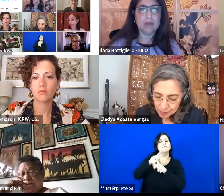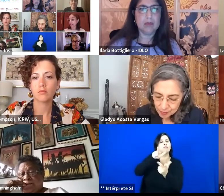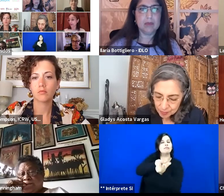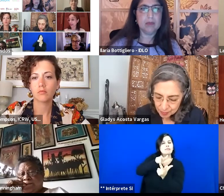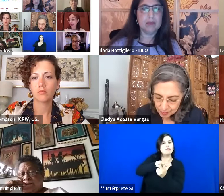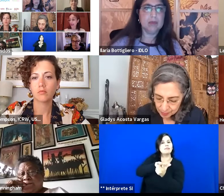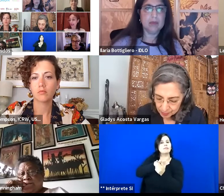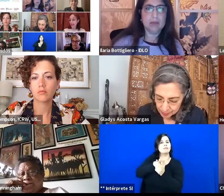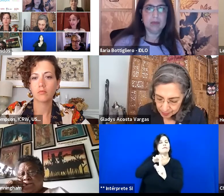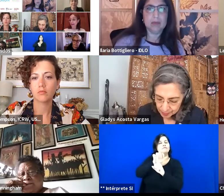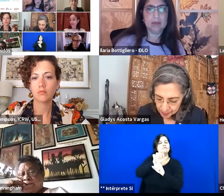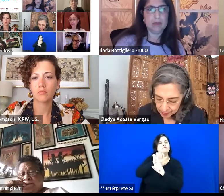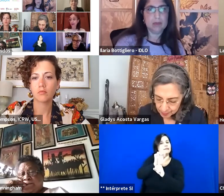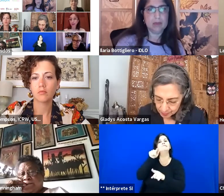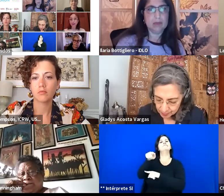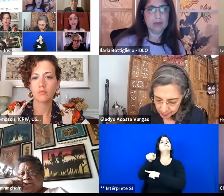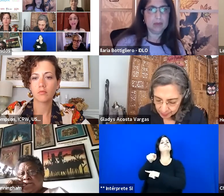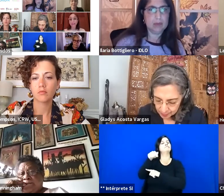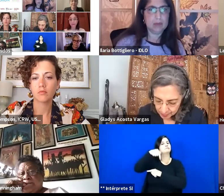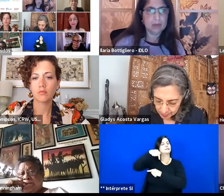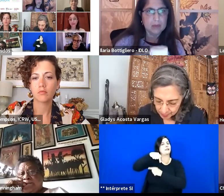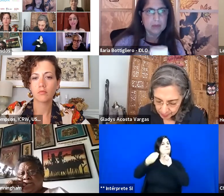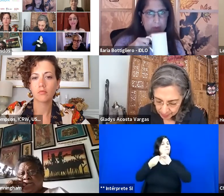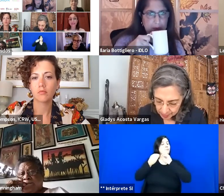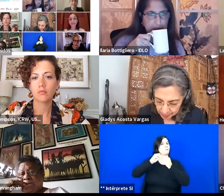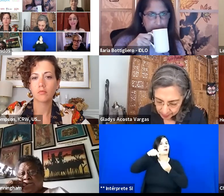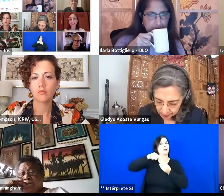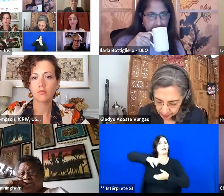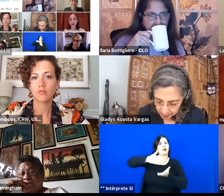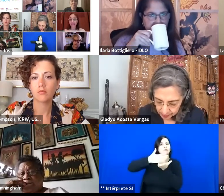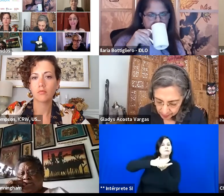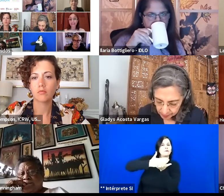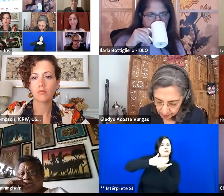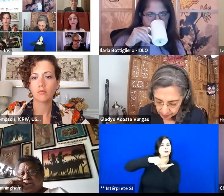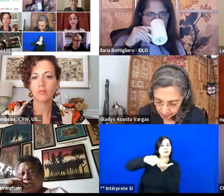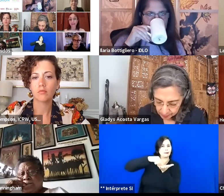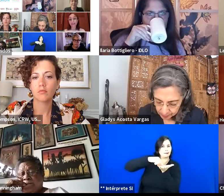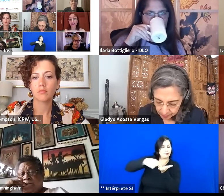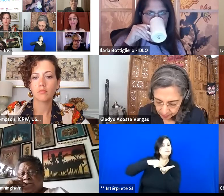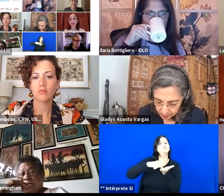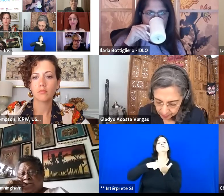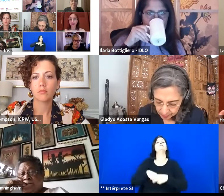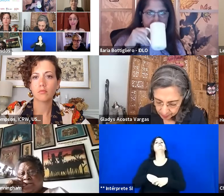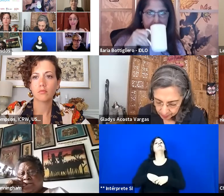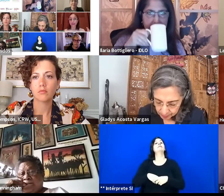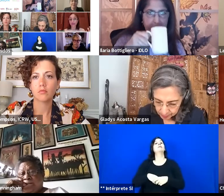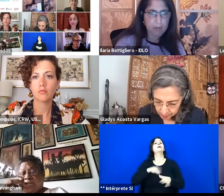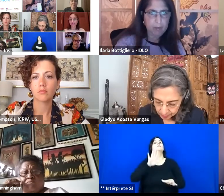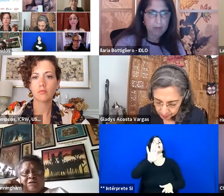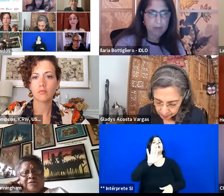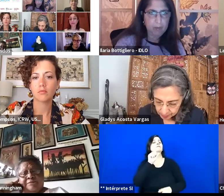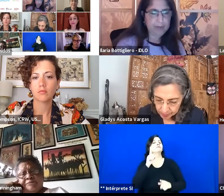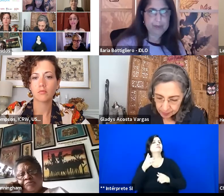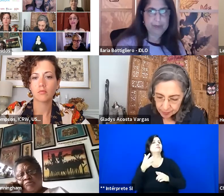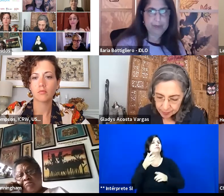fronteras, ¿no? Pero por otro lado, también tenemos que decir que las mujeres se están organizando porque en los contextos